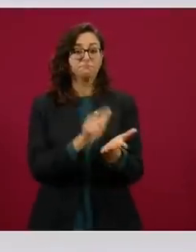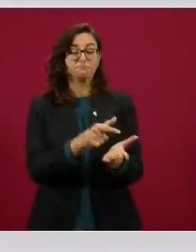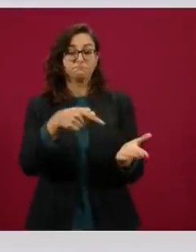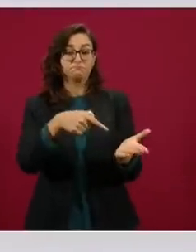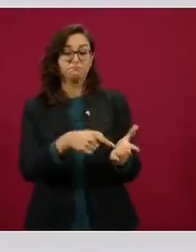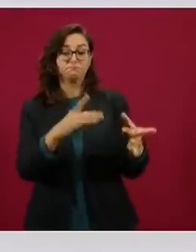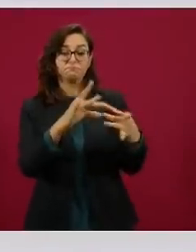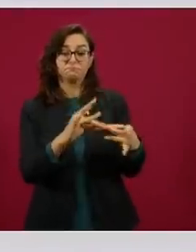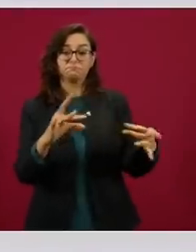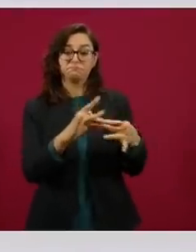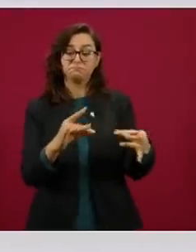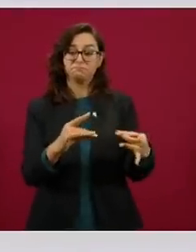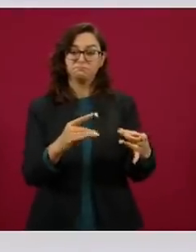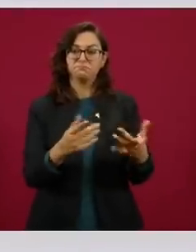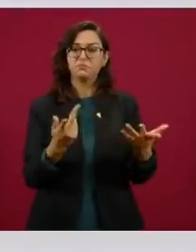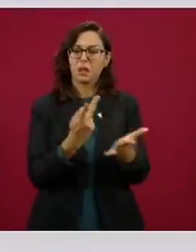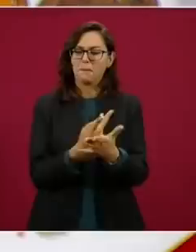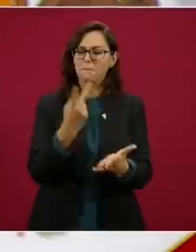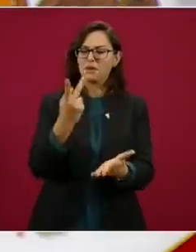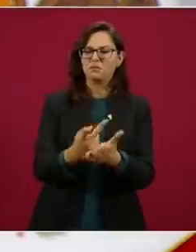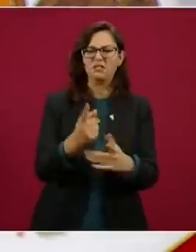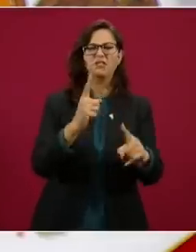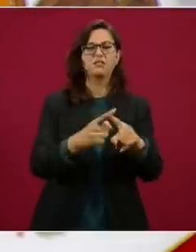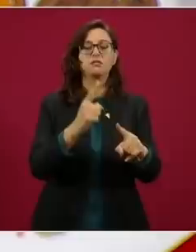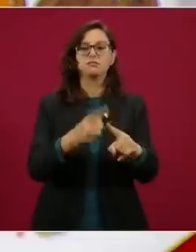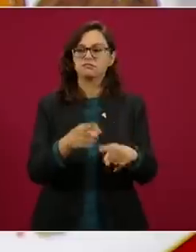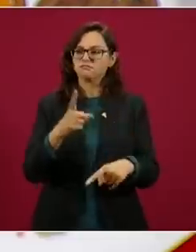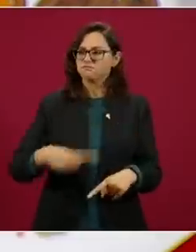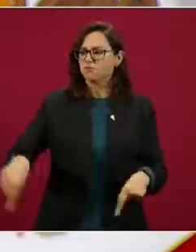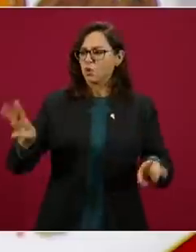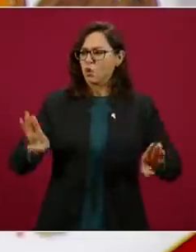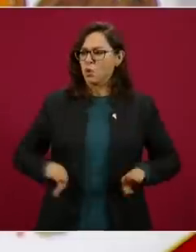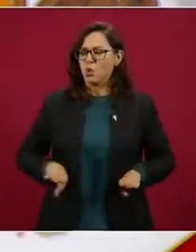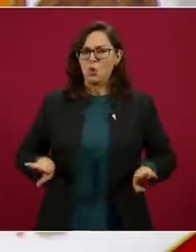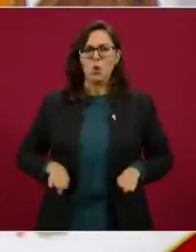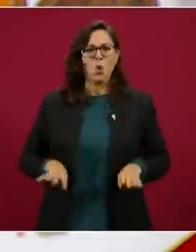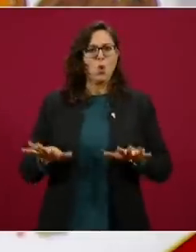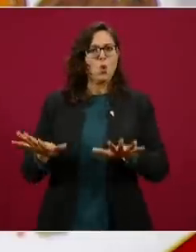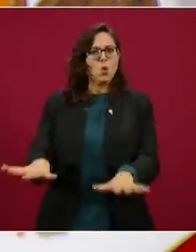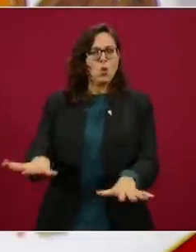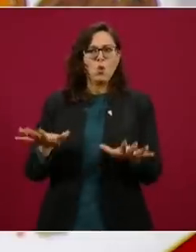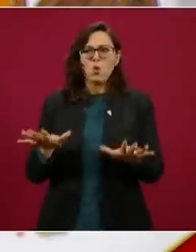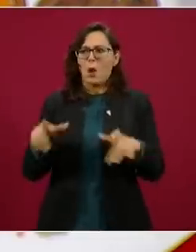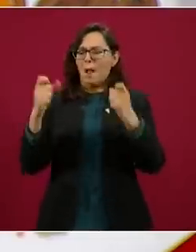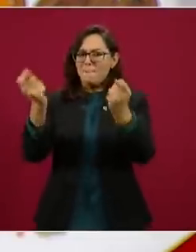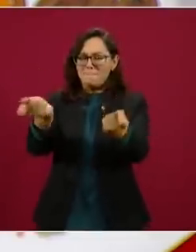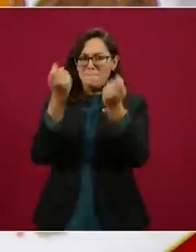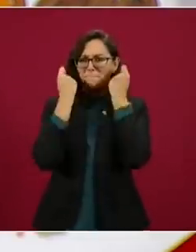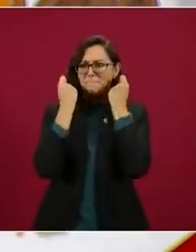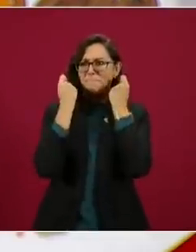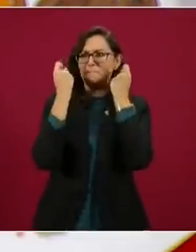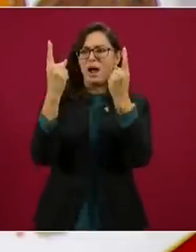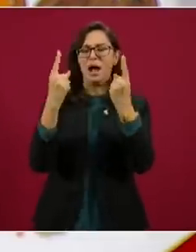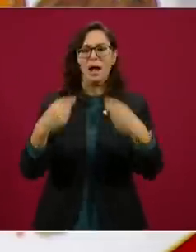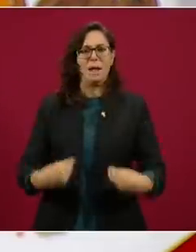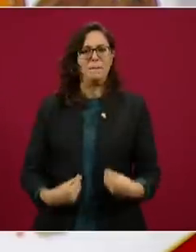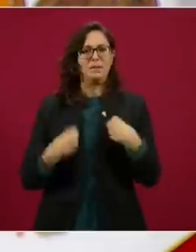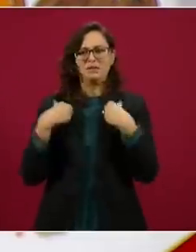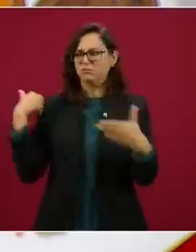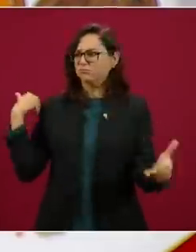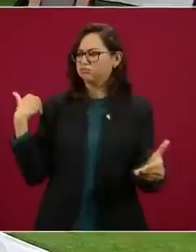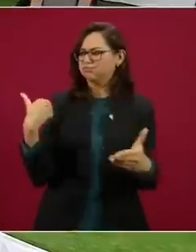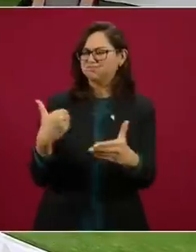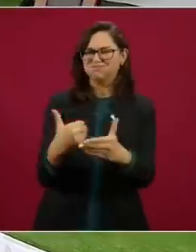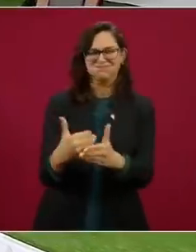méritos eminentes conductas o trayectorias vitales ejemplares